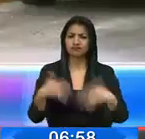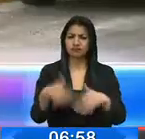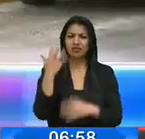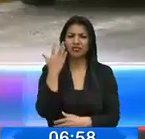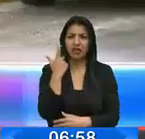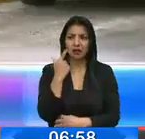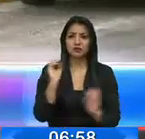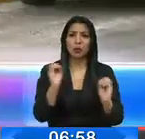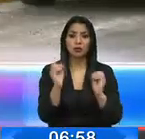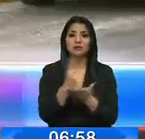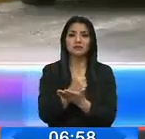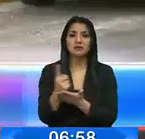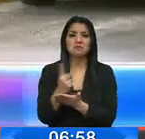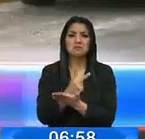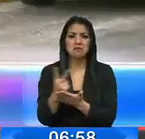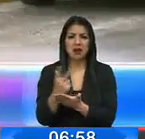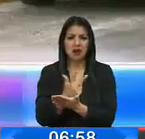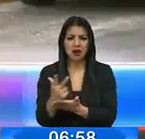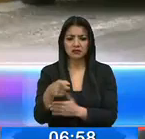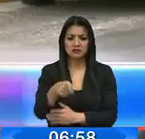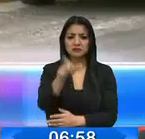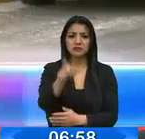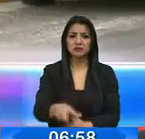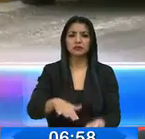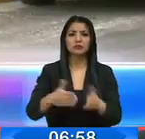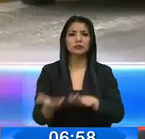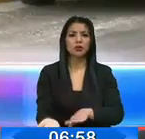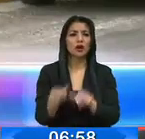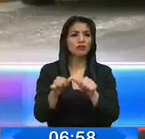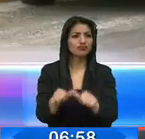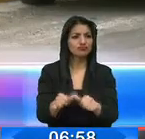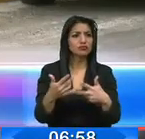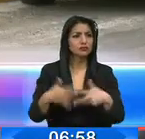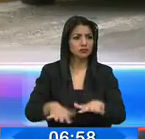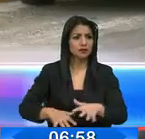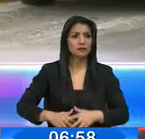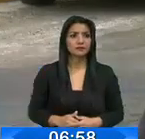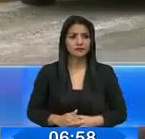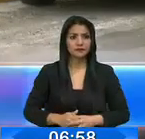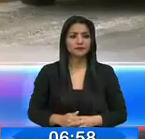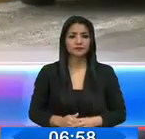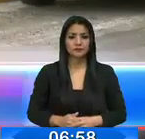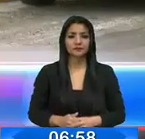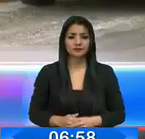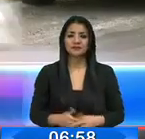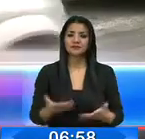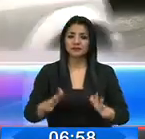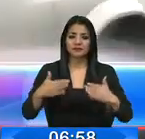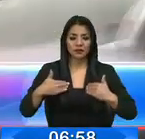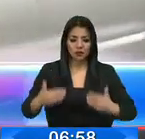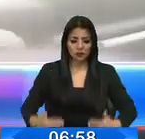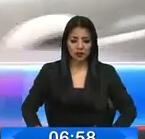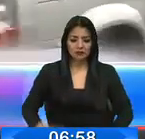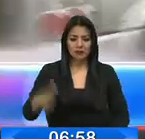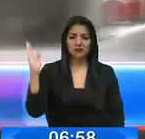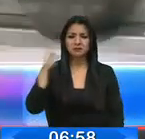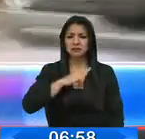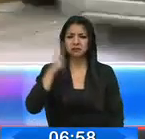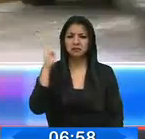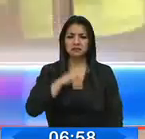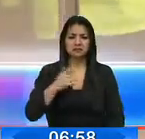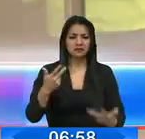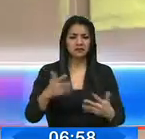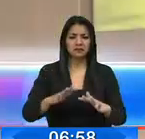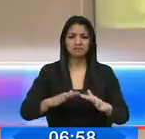de la muerte de esta persona. Está ya el cuerpo en descomposición, está en un avanzado estado de